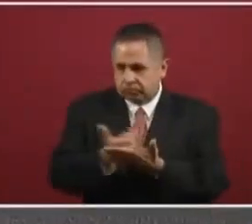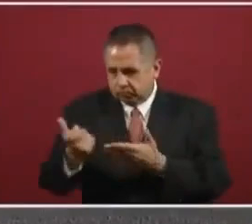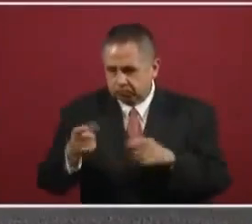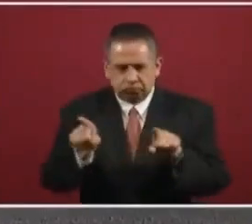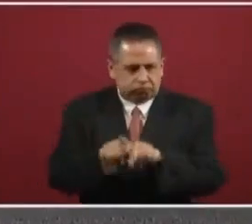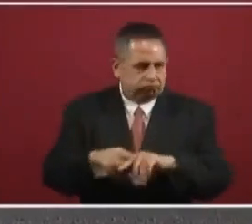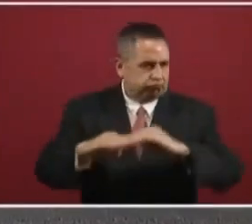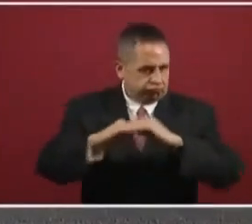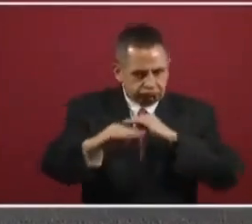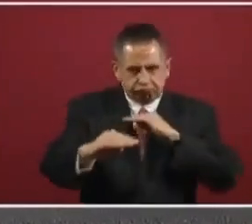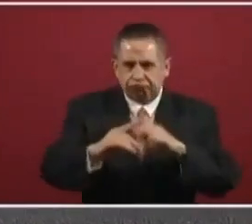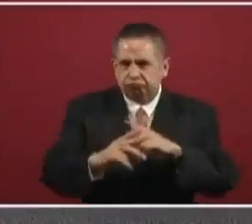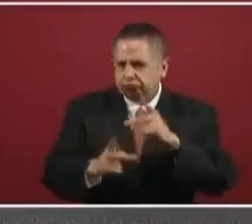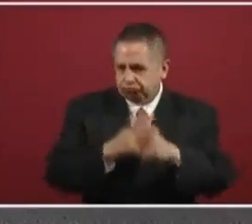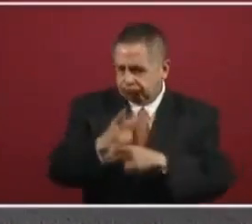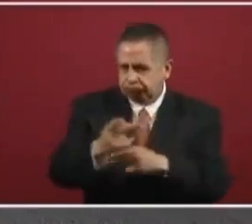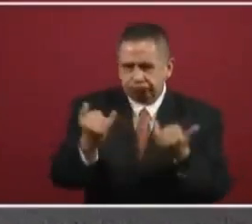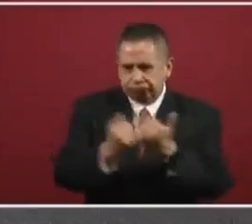prestaciones